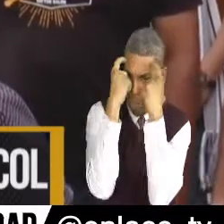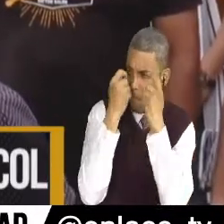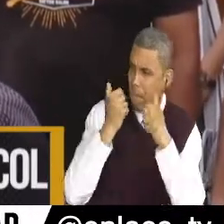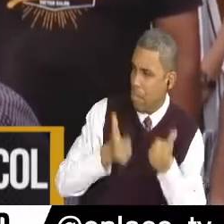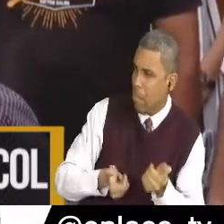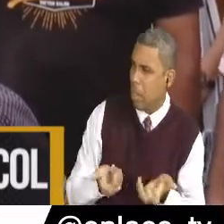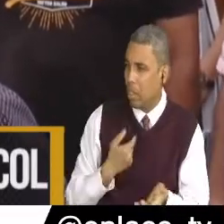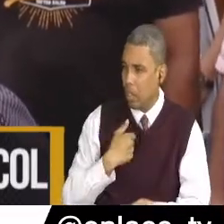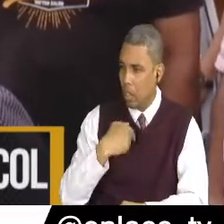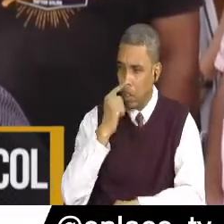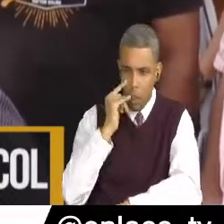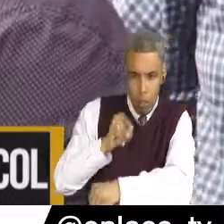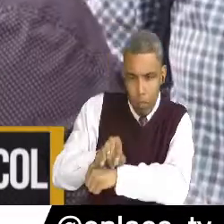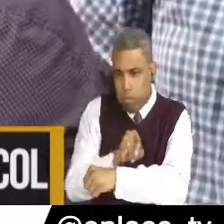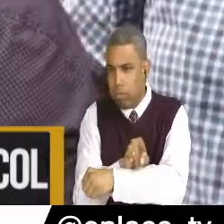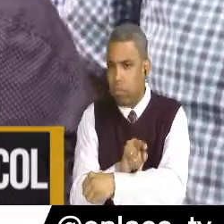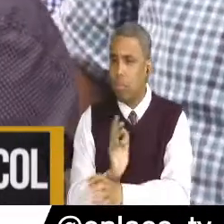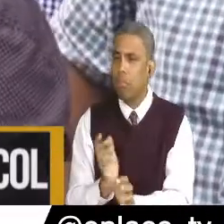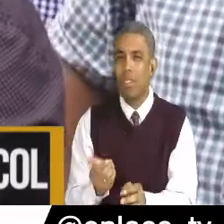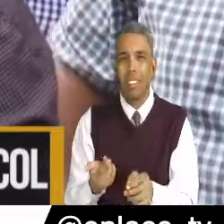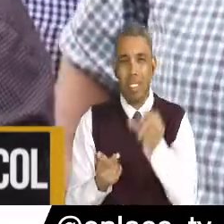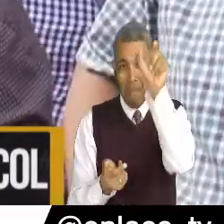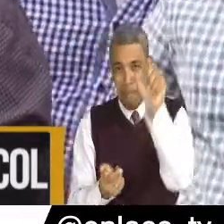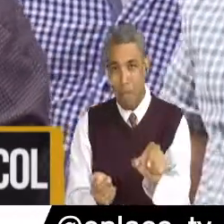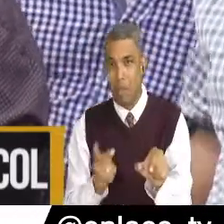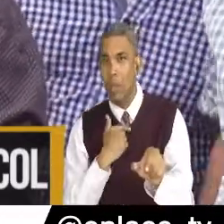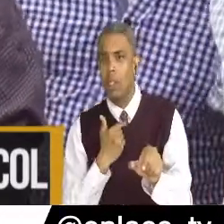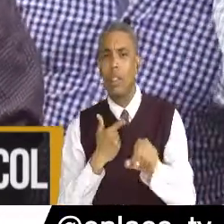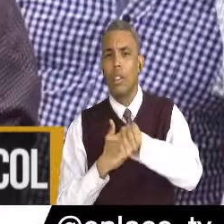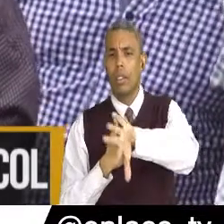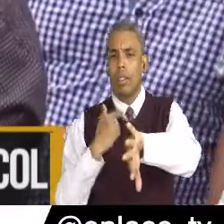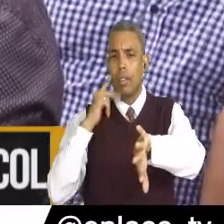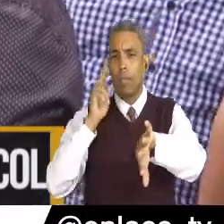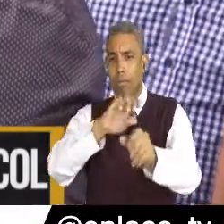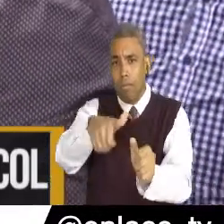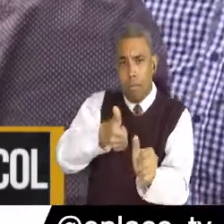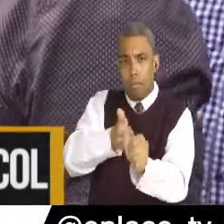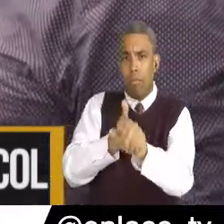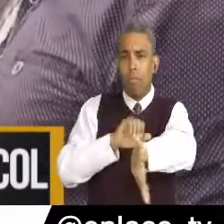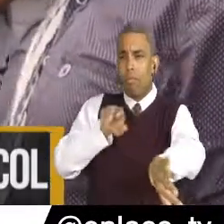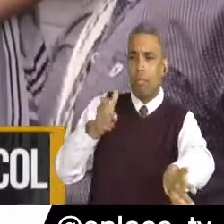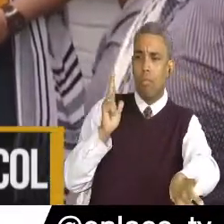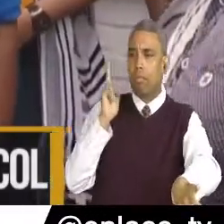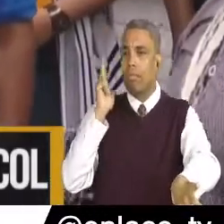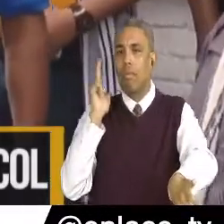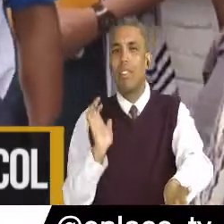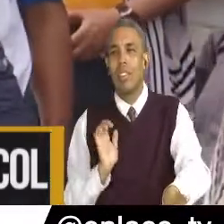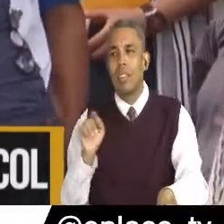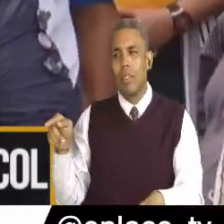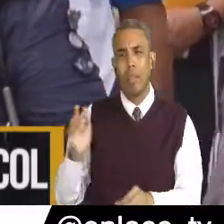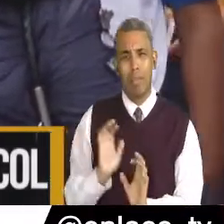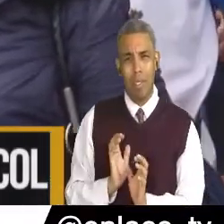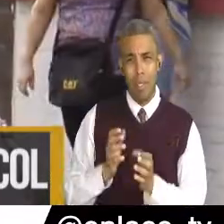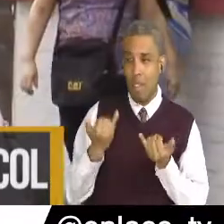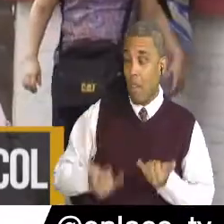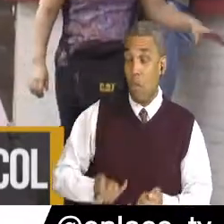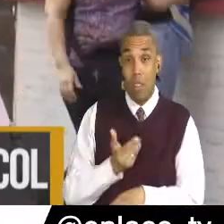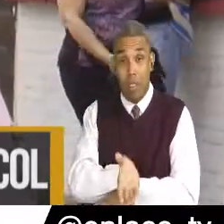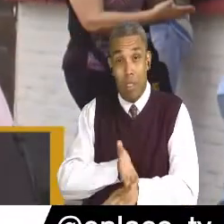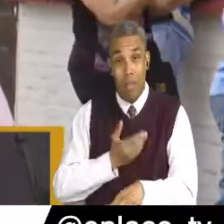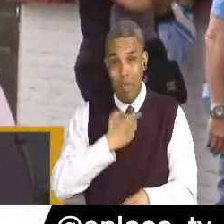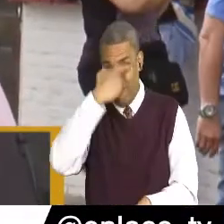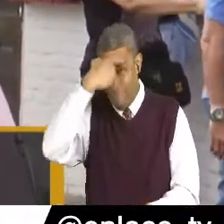escoltas, que es en el cargo que se van a desempeñar. Reclaman los escoltas el acompañamiento de la institucionalidad y de organizaciones sociales. Hoy la empresa